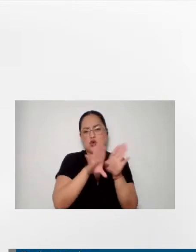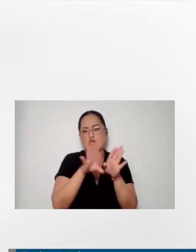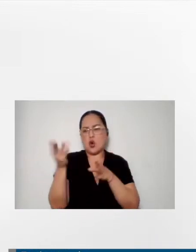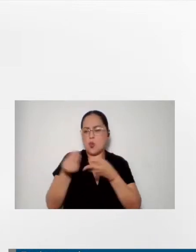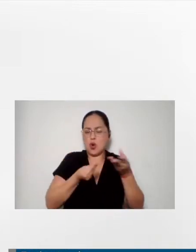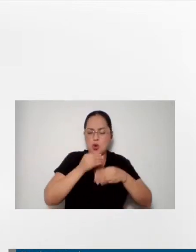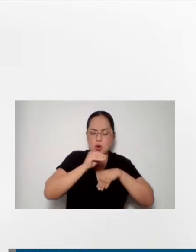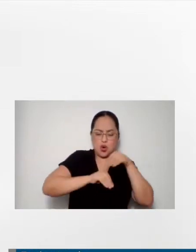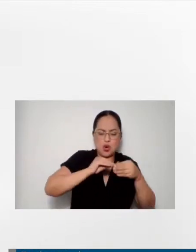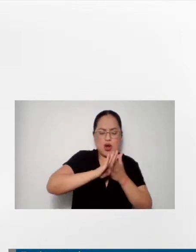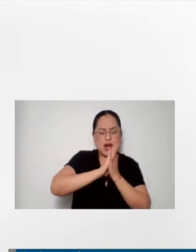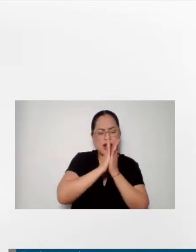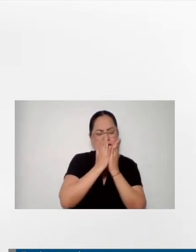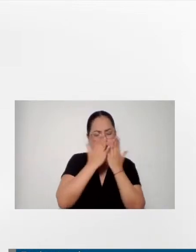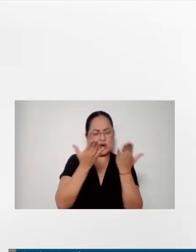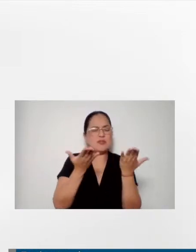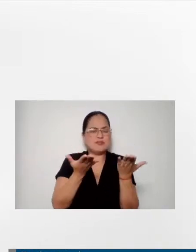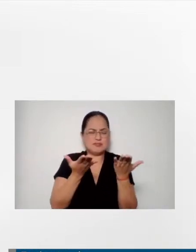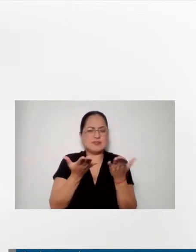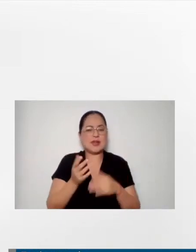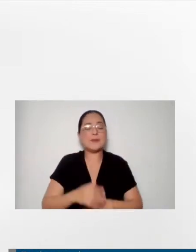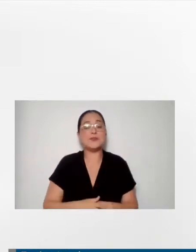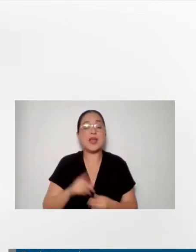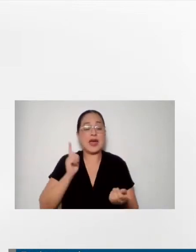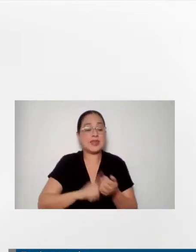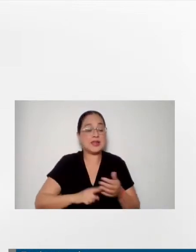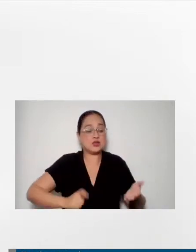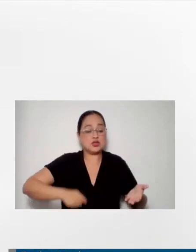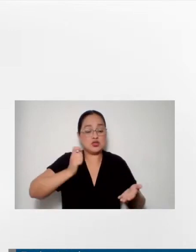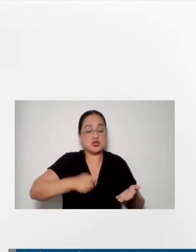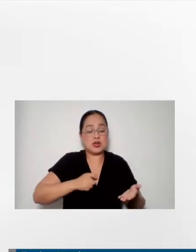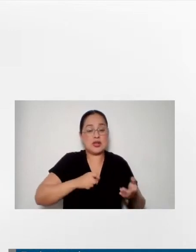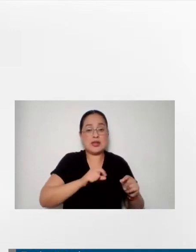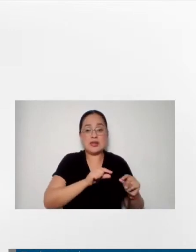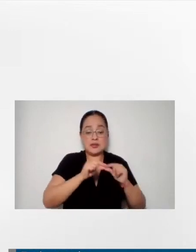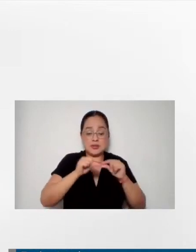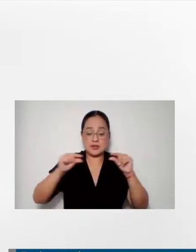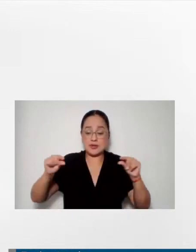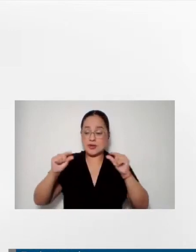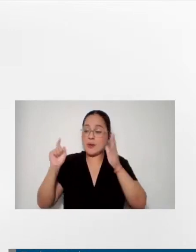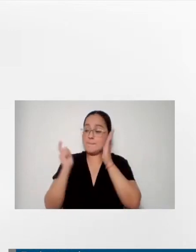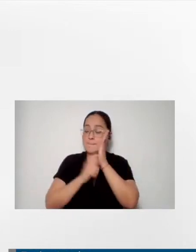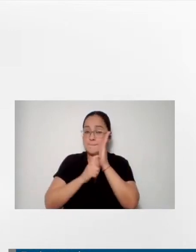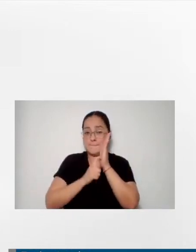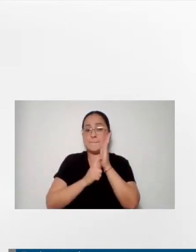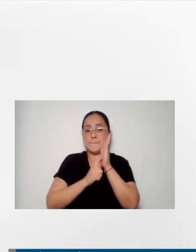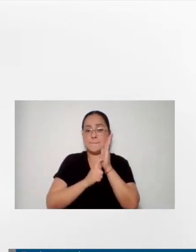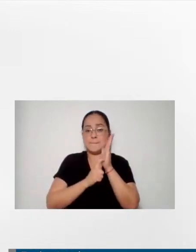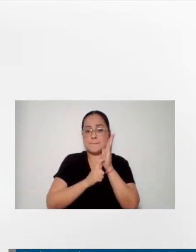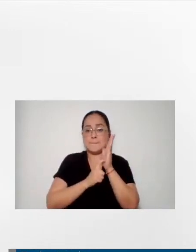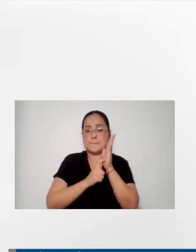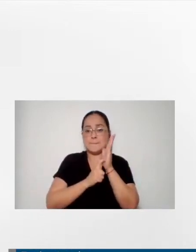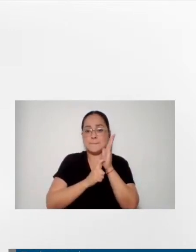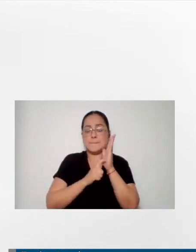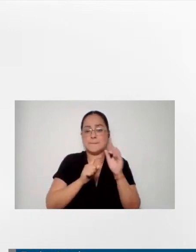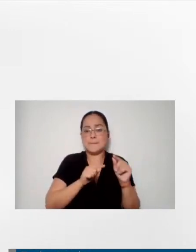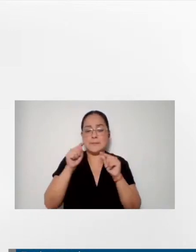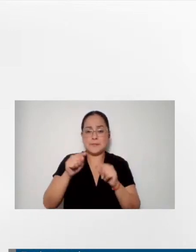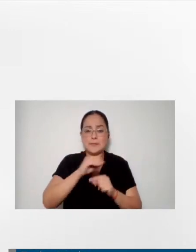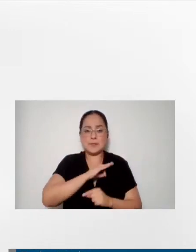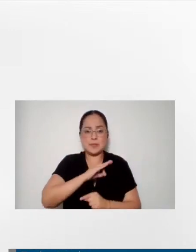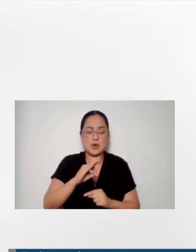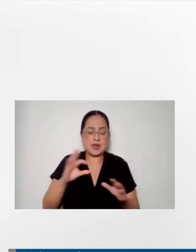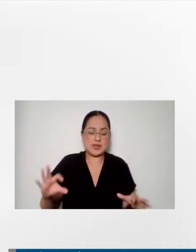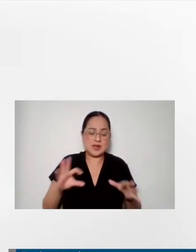Bueno, uno, que en cada título de la sentencia, en la versión electrónica, están los links de la sentencia, ¿no? Eso nos permite irnos muy rápido a la